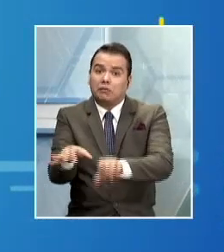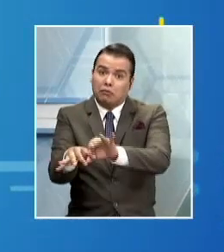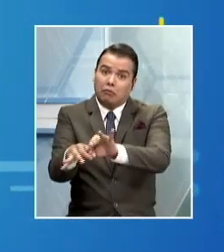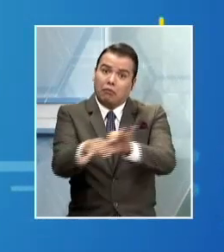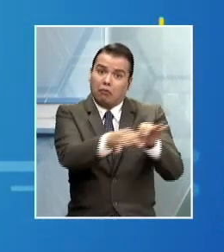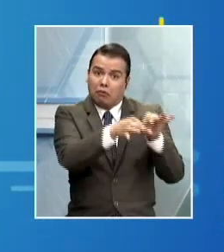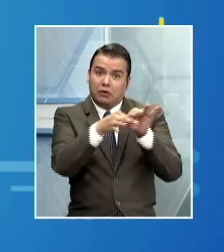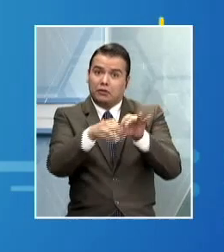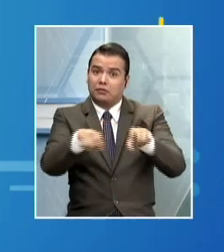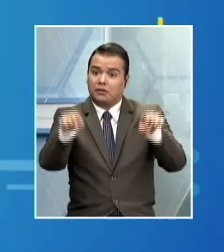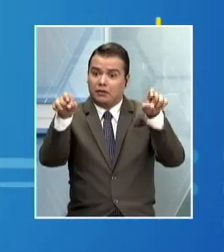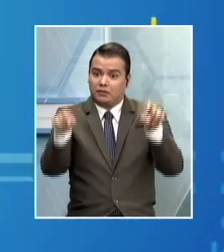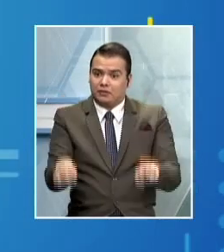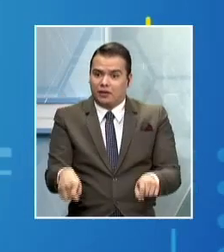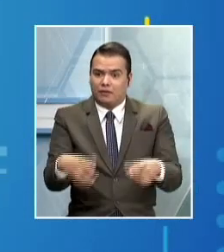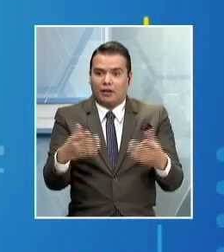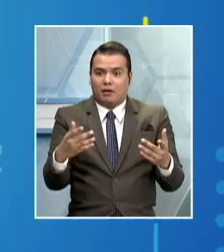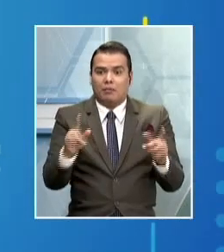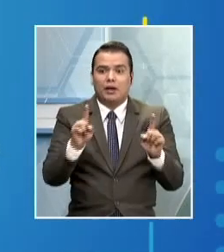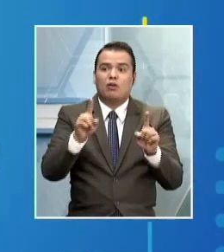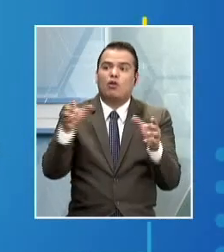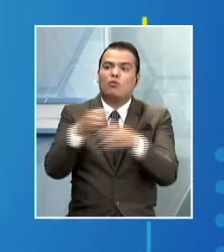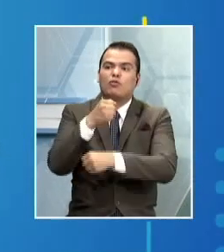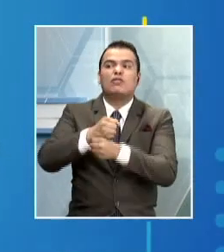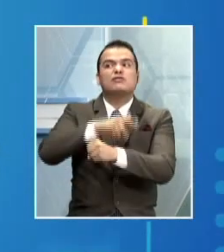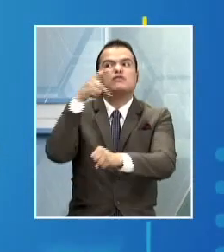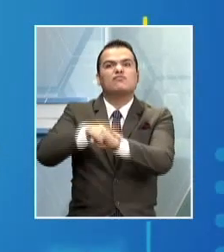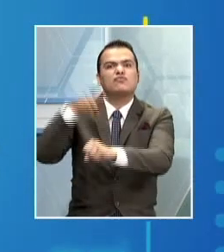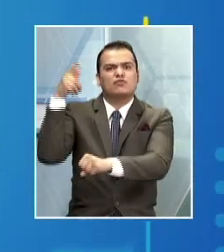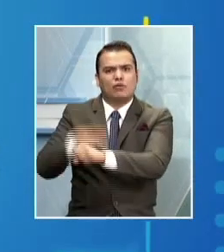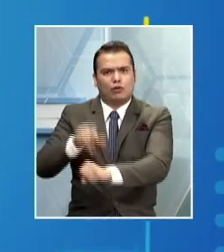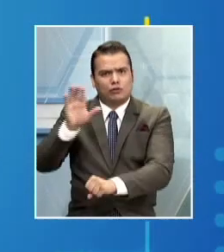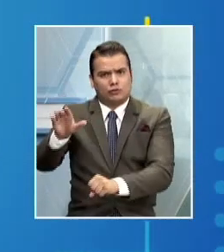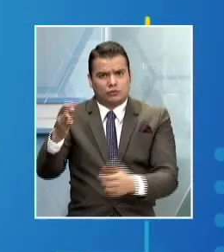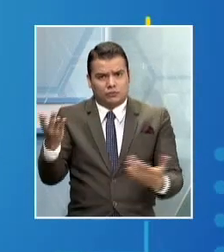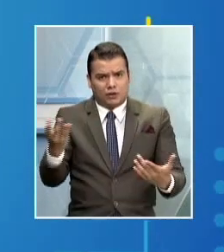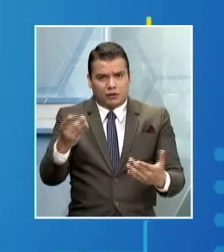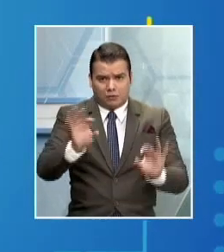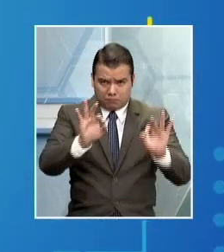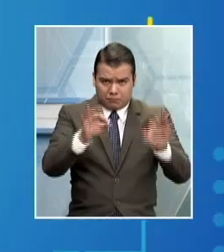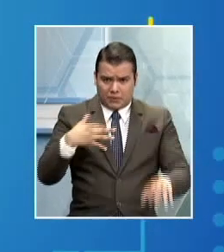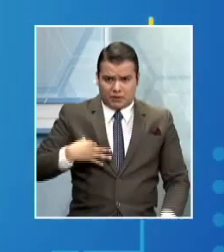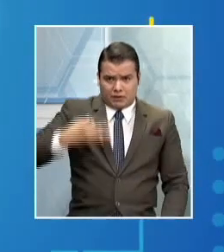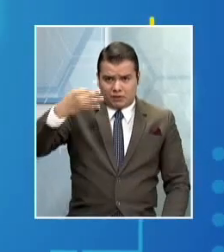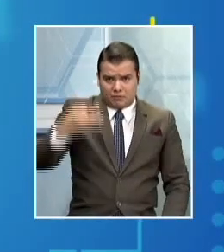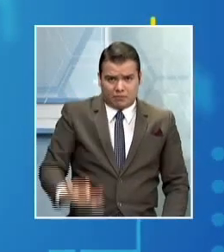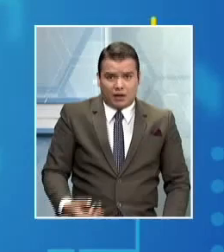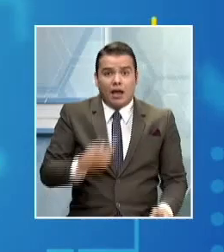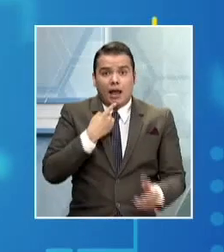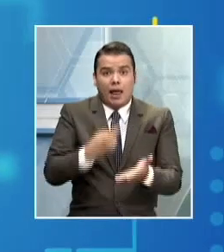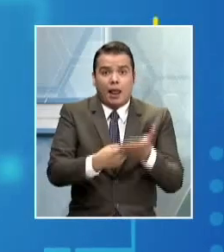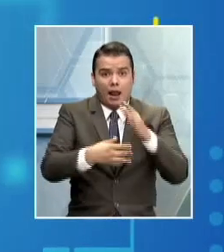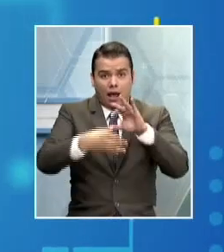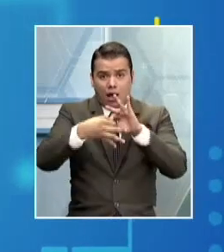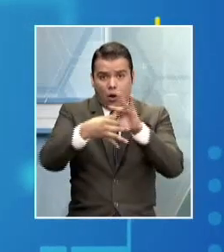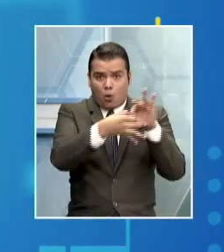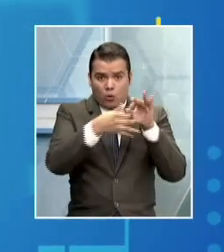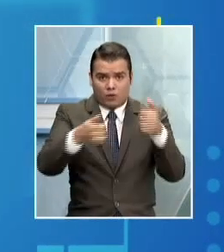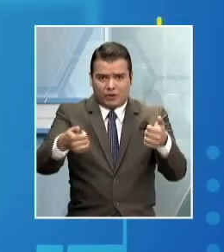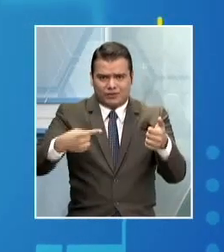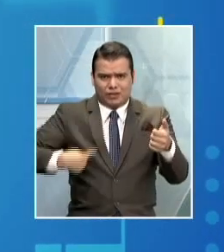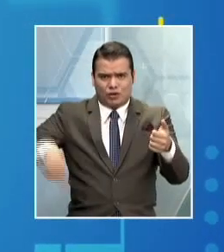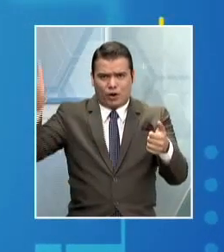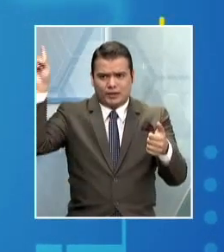unida por la vida, mientras maltrata a una parte de su gabinete. No tiene autoridad moral para reivindicar el diálogo y las buenas maneras.